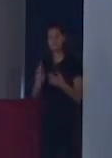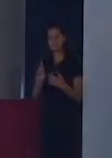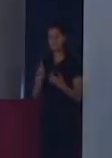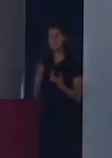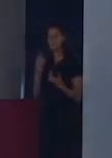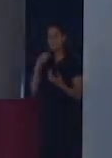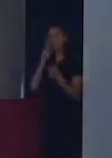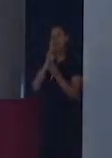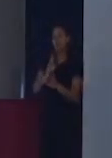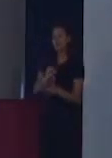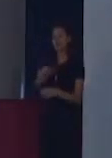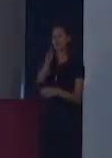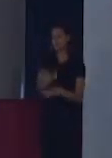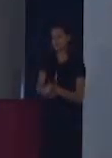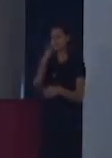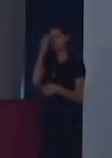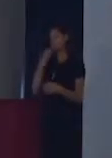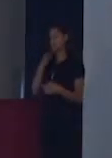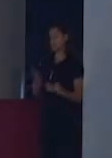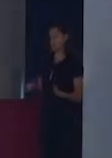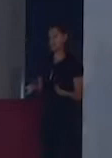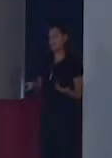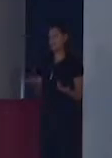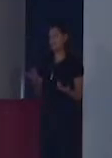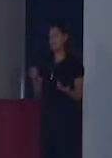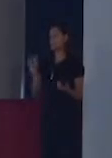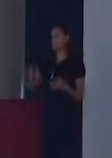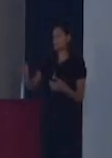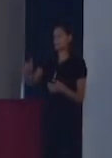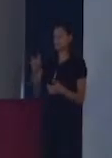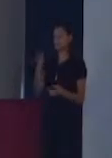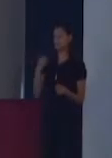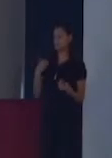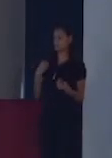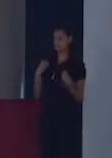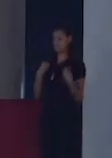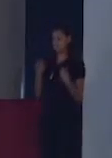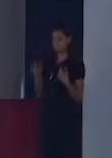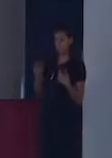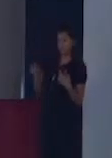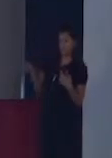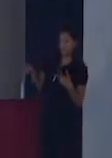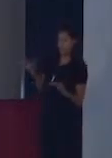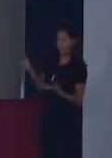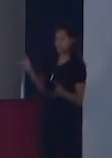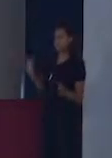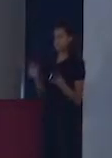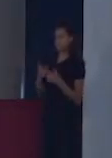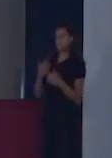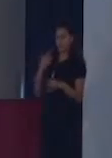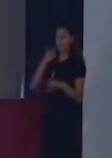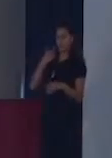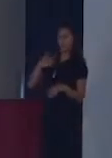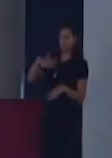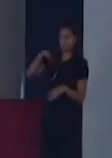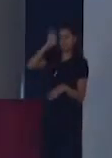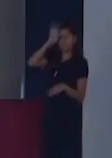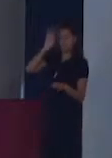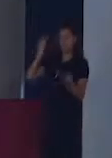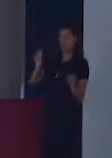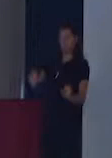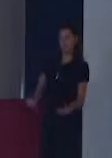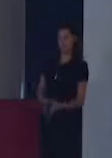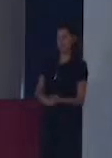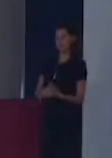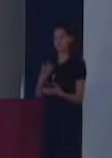uno los, o sea, uno digamos en la convivencia el día a día uno sabe y ve estas cosas, pero digamos uno desconoce un poco el tema. Entonces